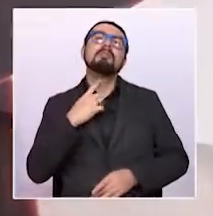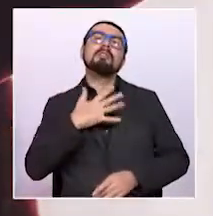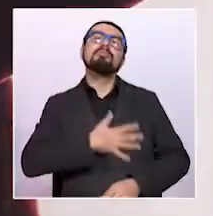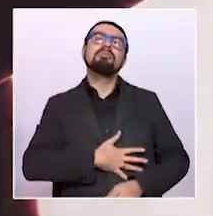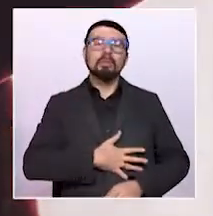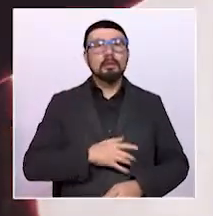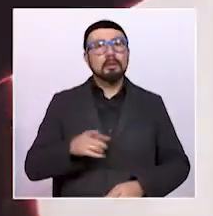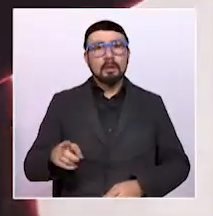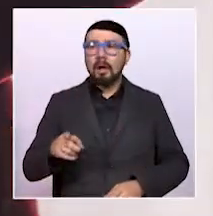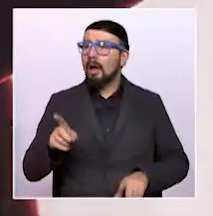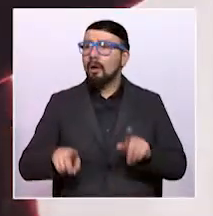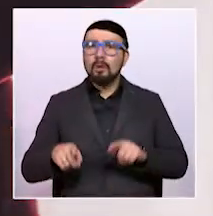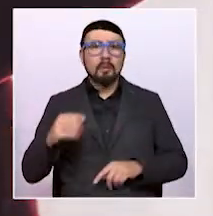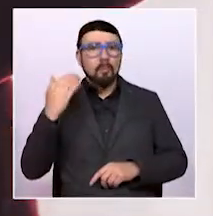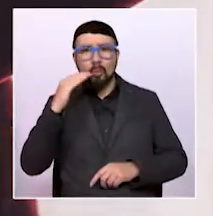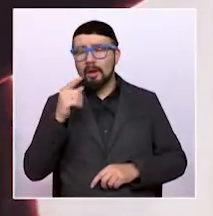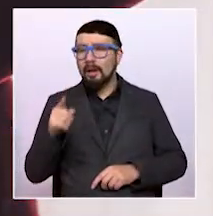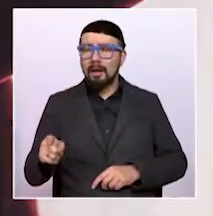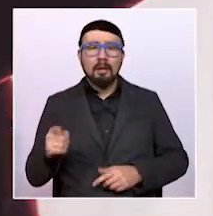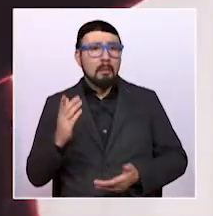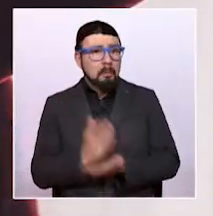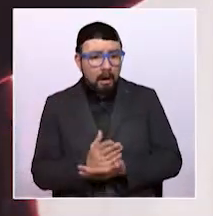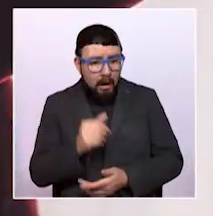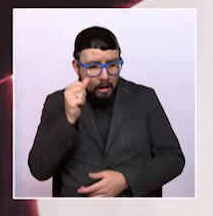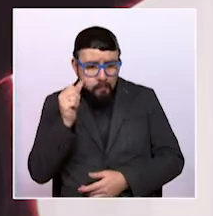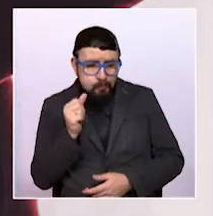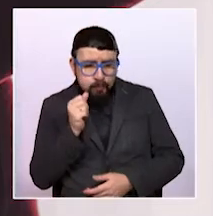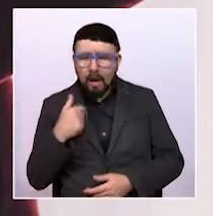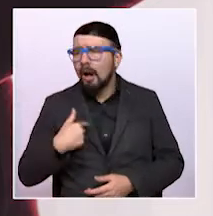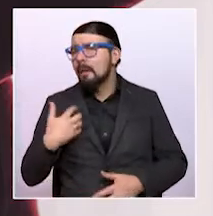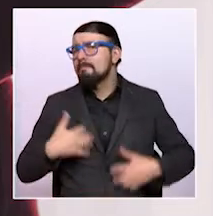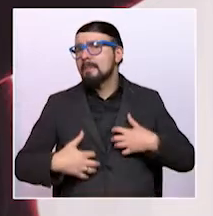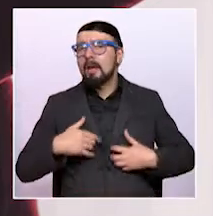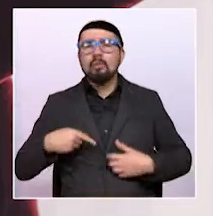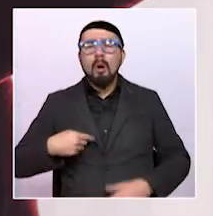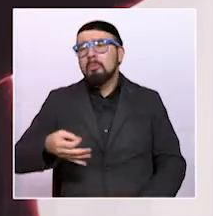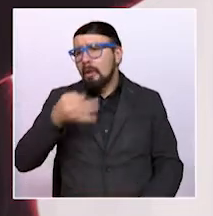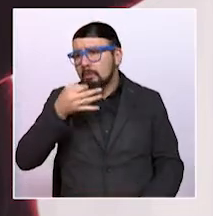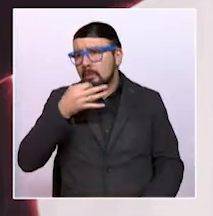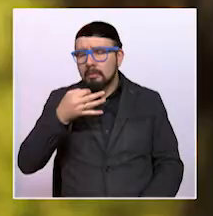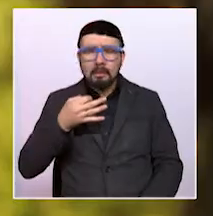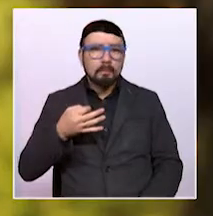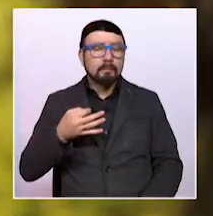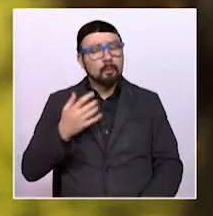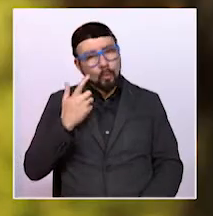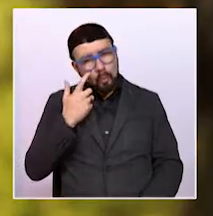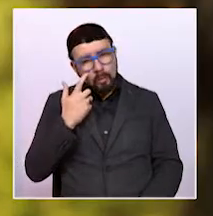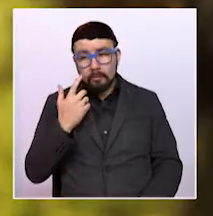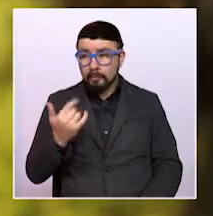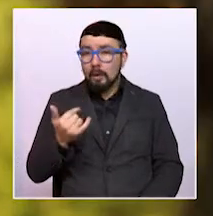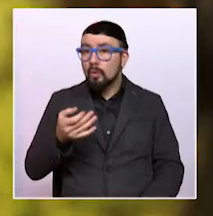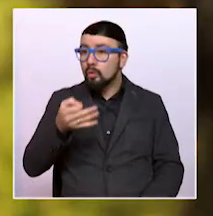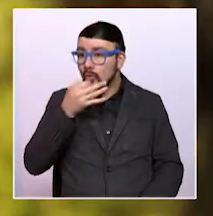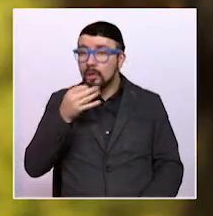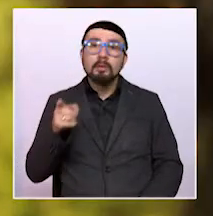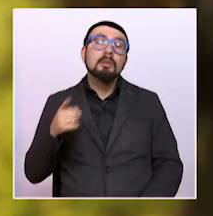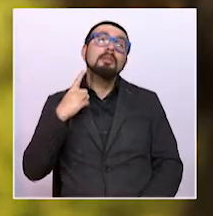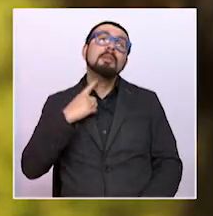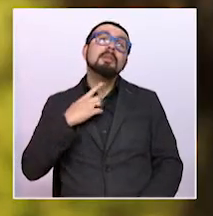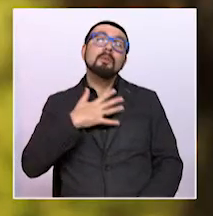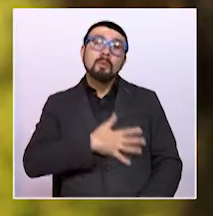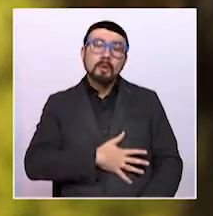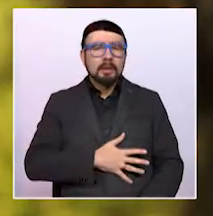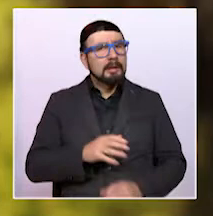miedo cuando karen embarazo y no acudieron a su control porque están tomando medicamentos mucho cuidado el medicamento para la tiroides es muy